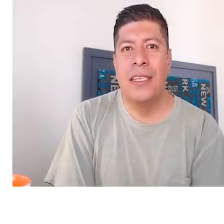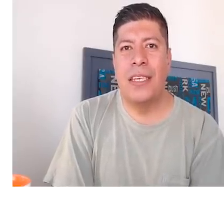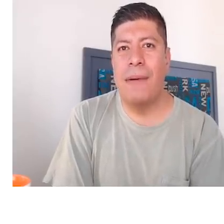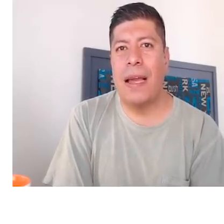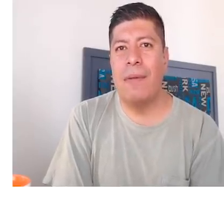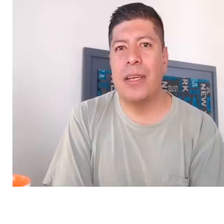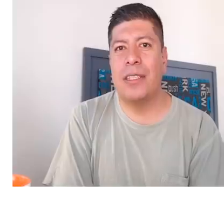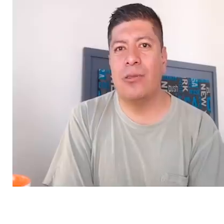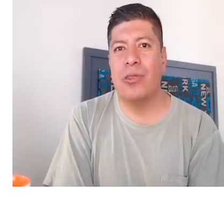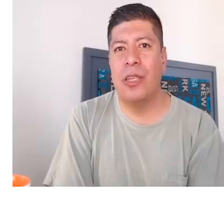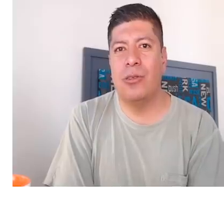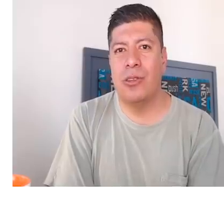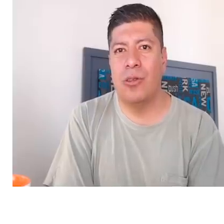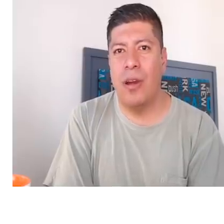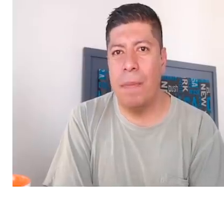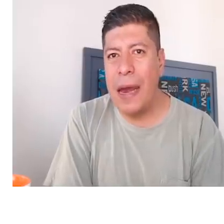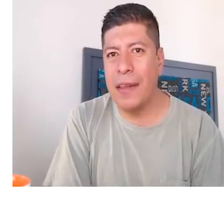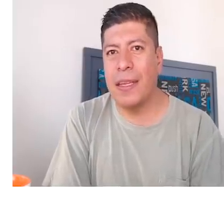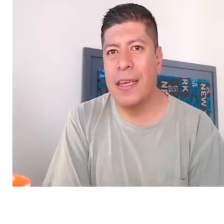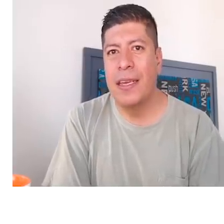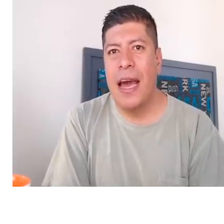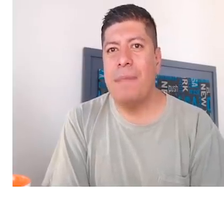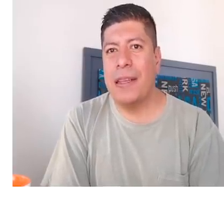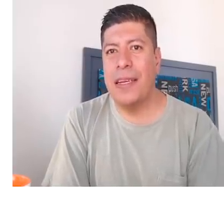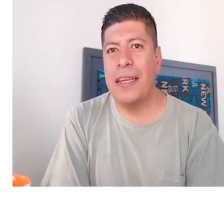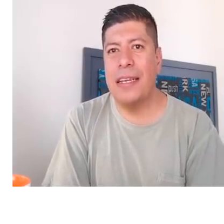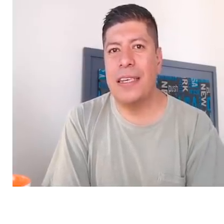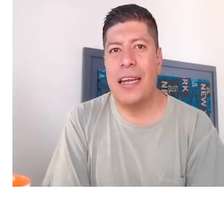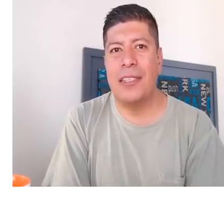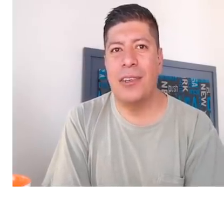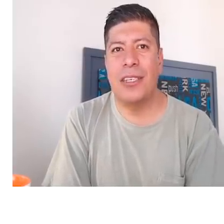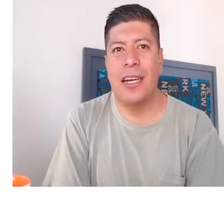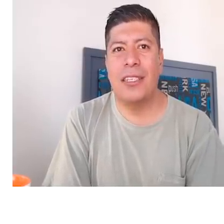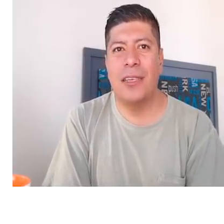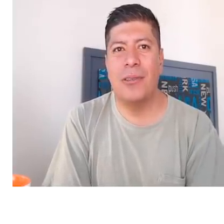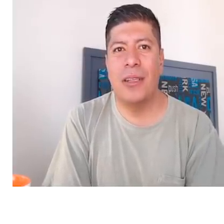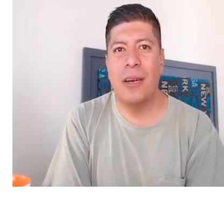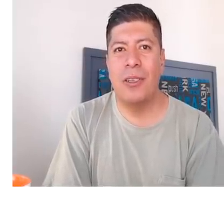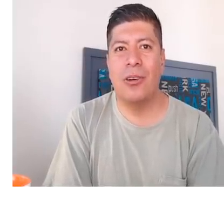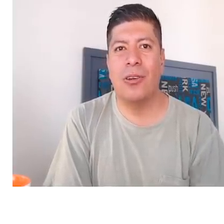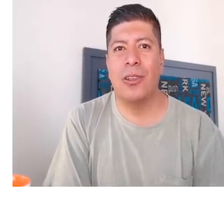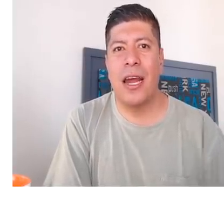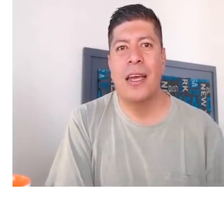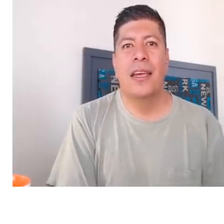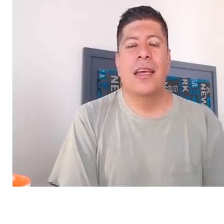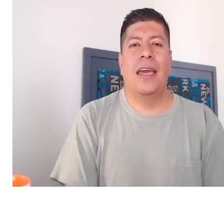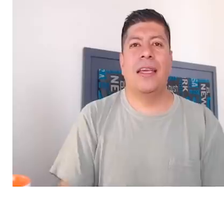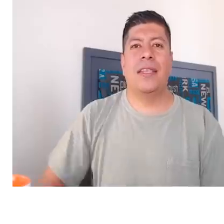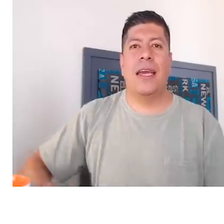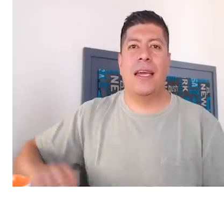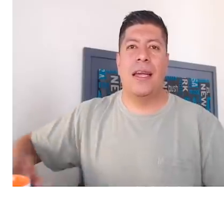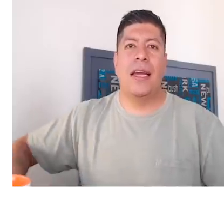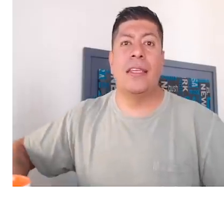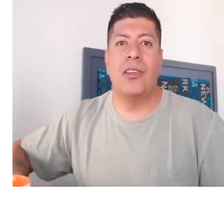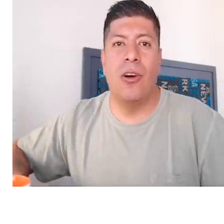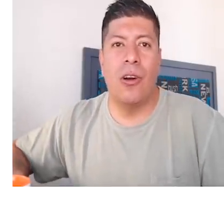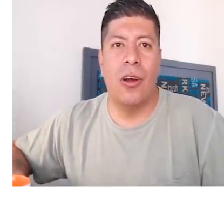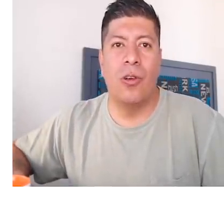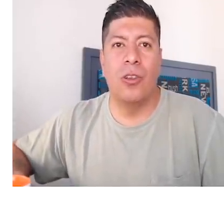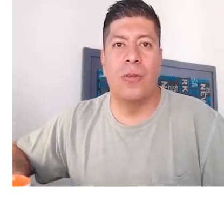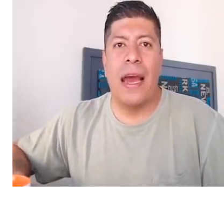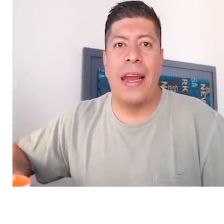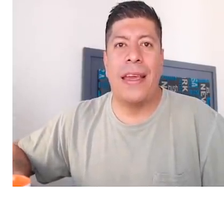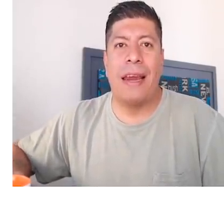Calderón, se lleva a cabo en Estados Unidos y surgió a partir de las declaraciones realizadas durante el juicio contra el